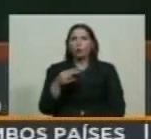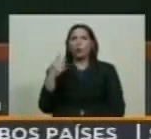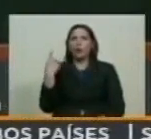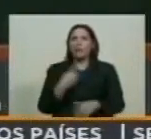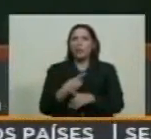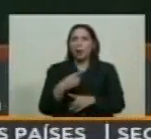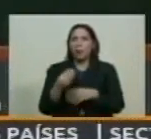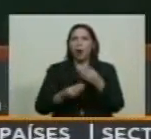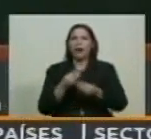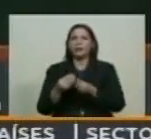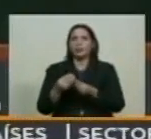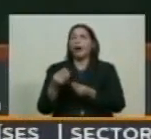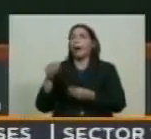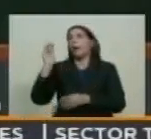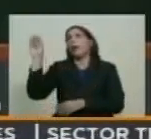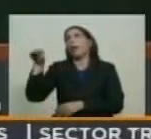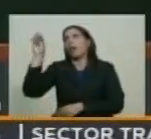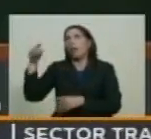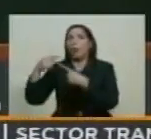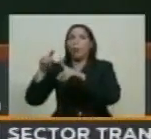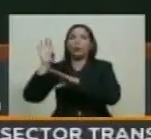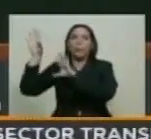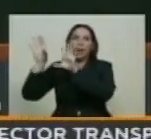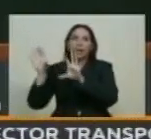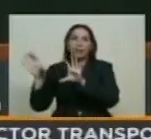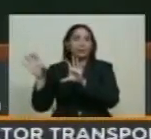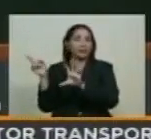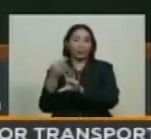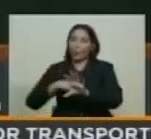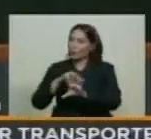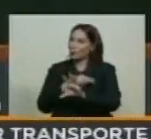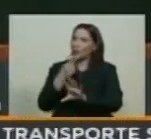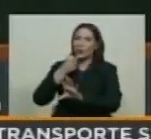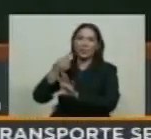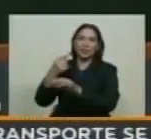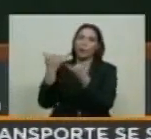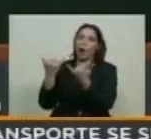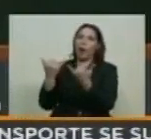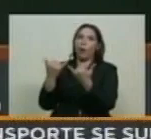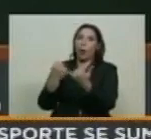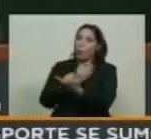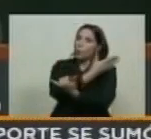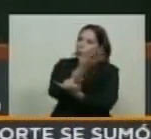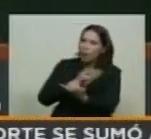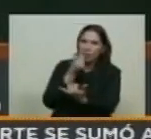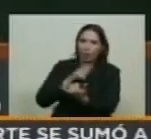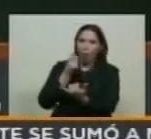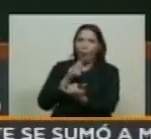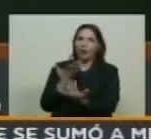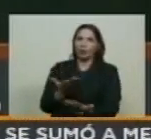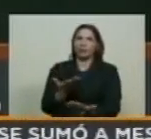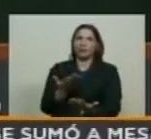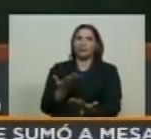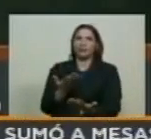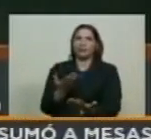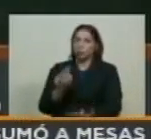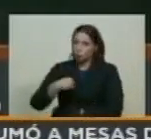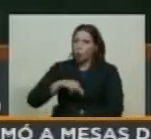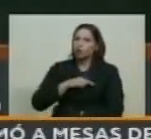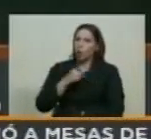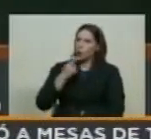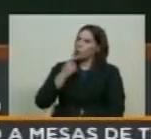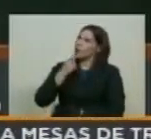terminados. Nosotros le podemos decir con ustedes, jóvenes, muchachas y muchachos, nosotros les